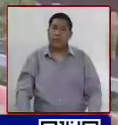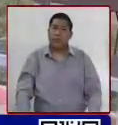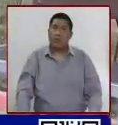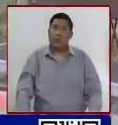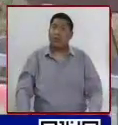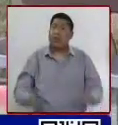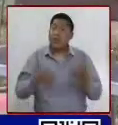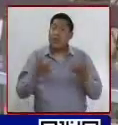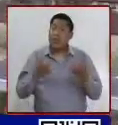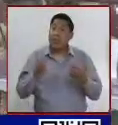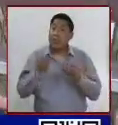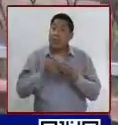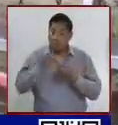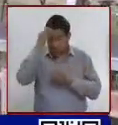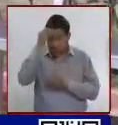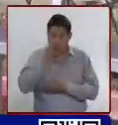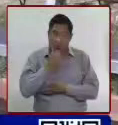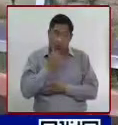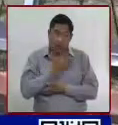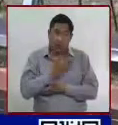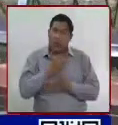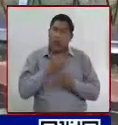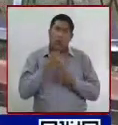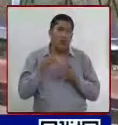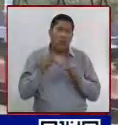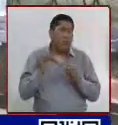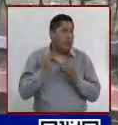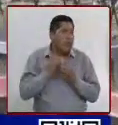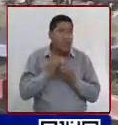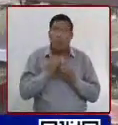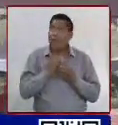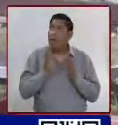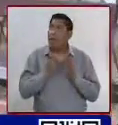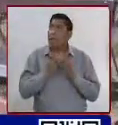¿Piensas tener más hijos o por qué no tuviste más hijos?